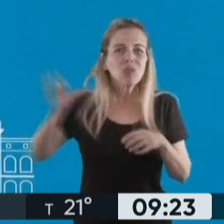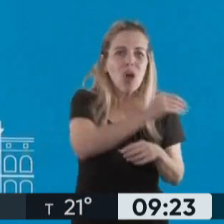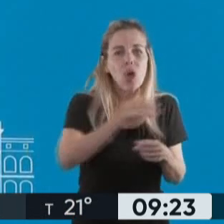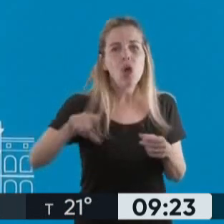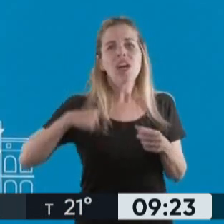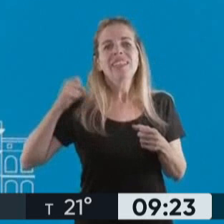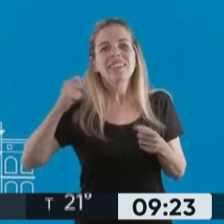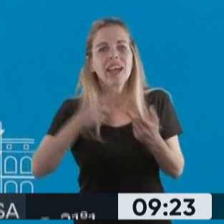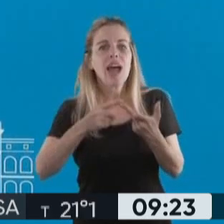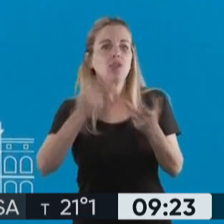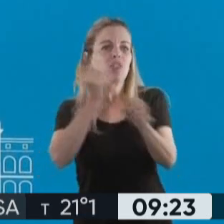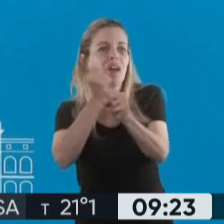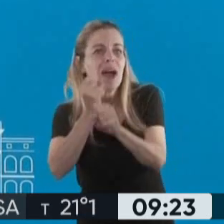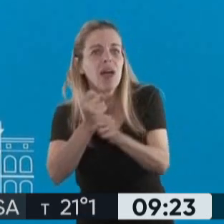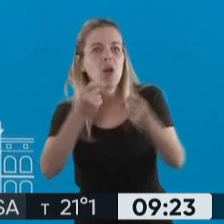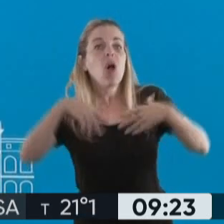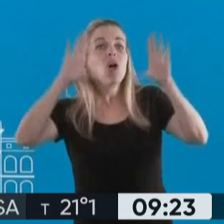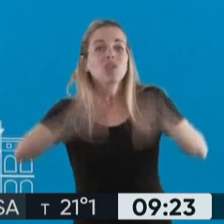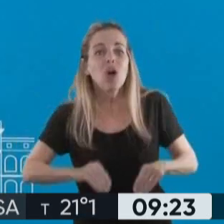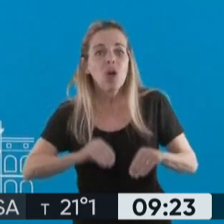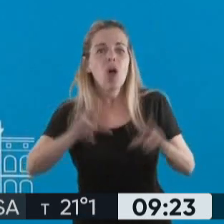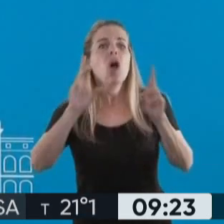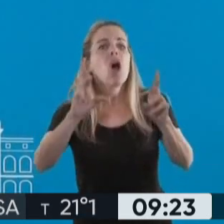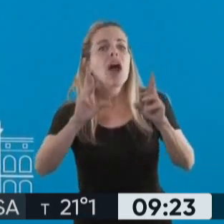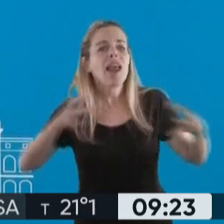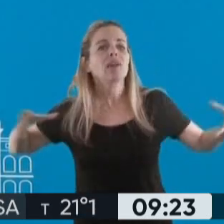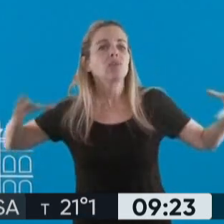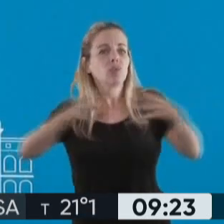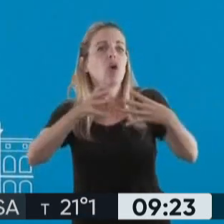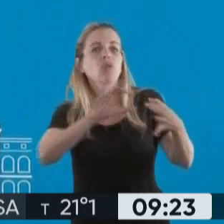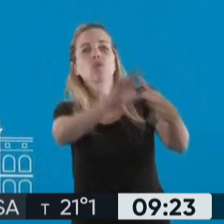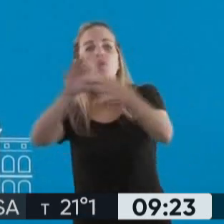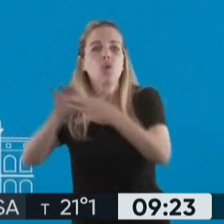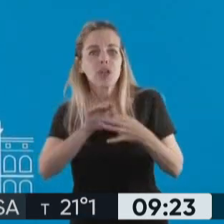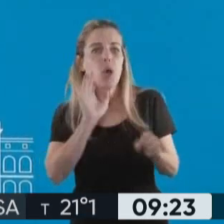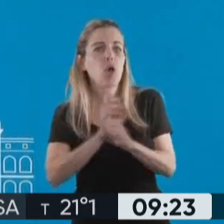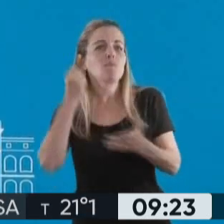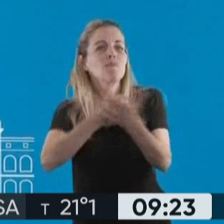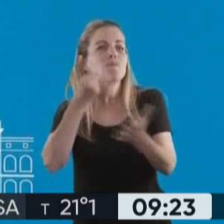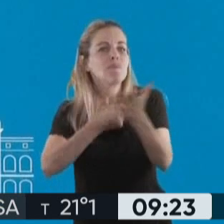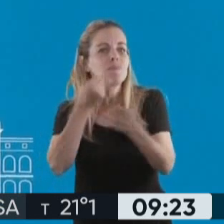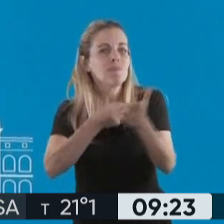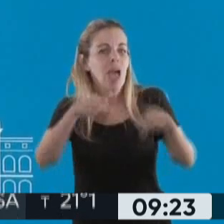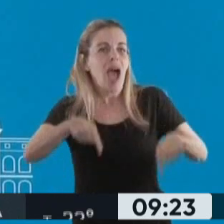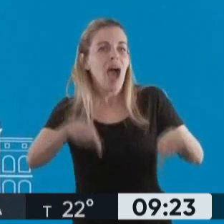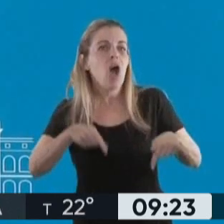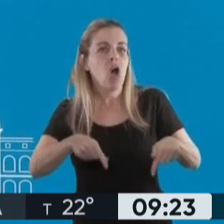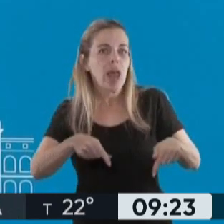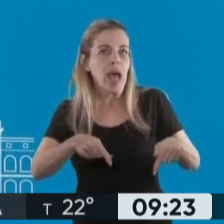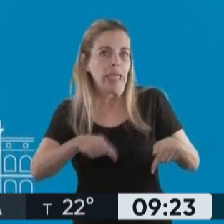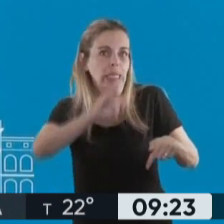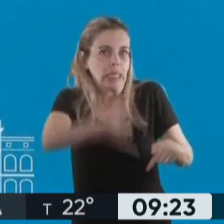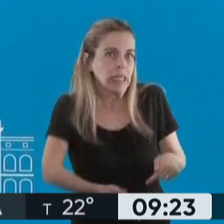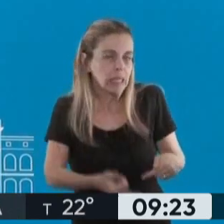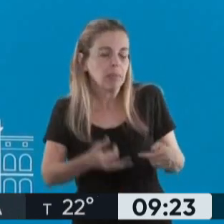de los trabajadores, de la pequeña y la mediana industria, una batalla que tiene que ser la única batalla que demos en este momento, que es por el pan en la mesa de